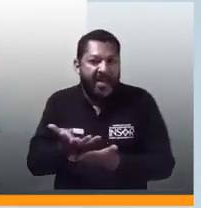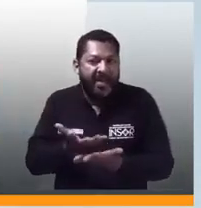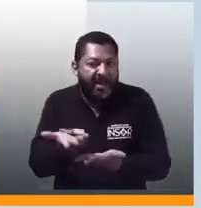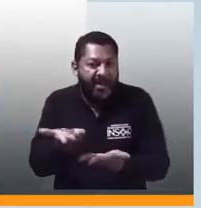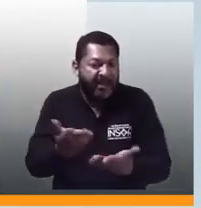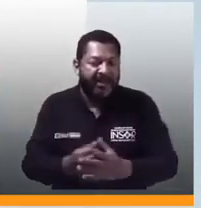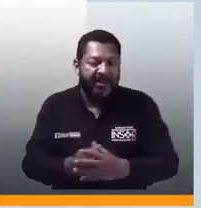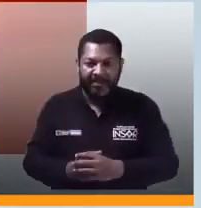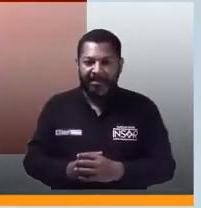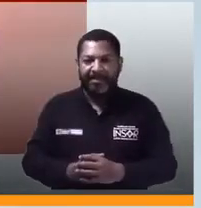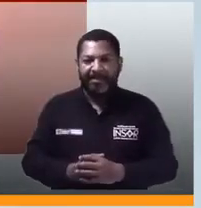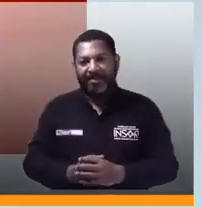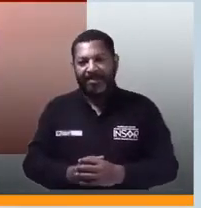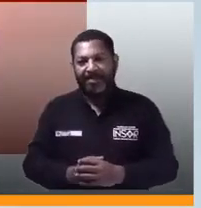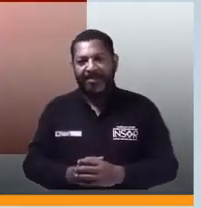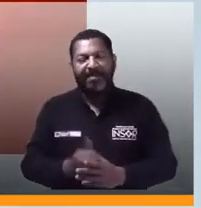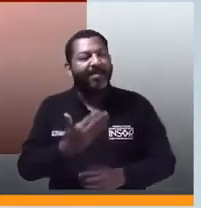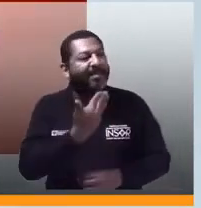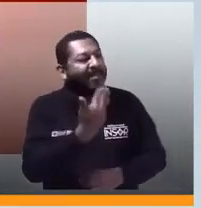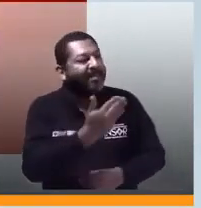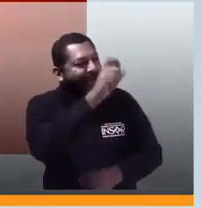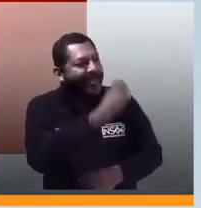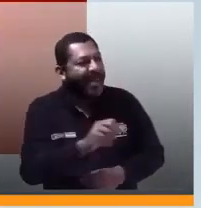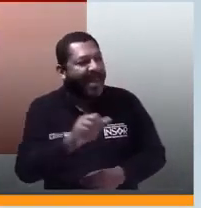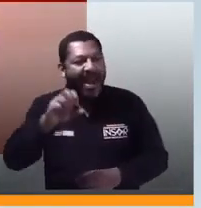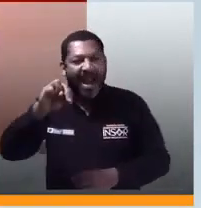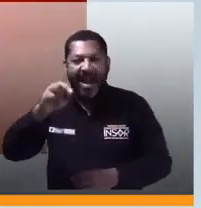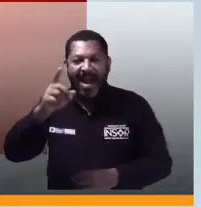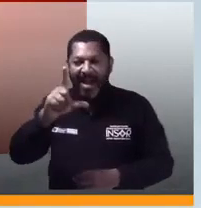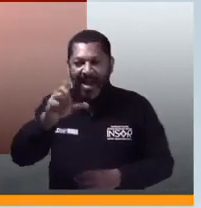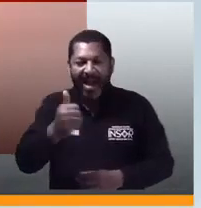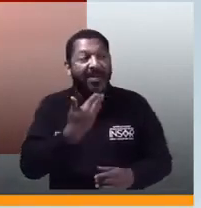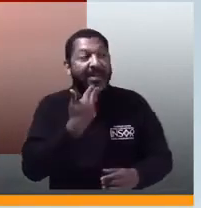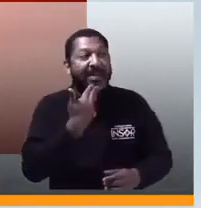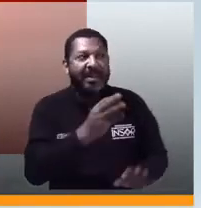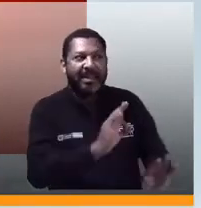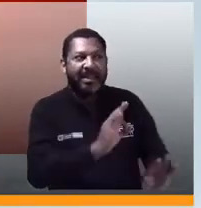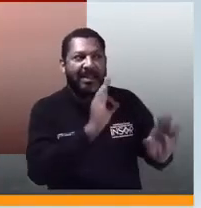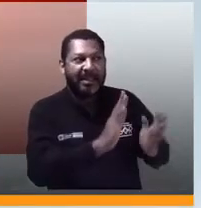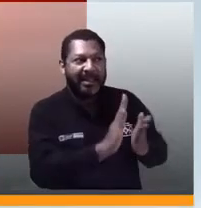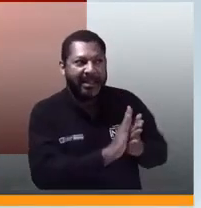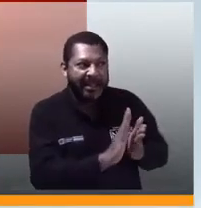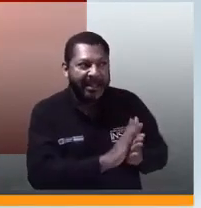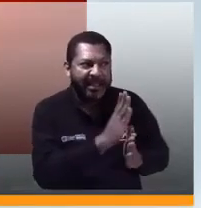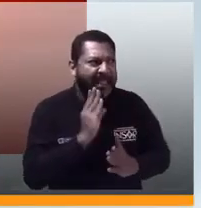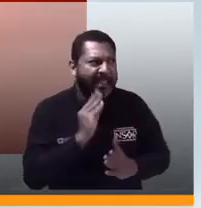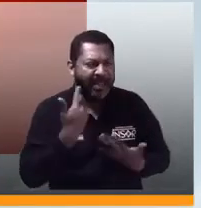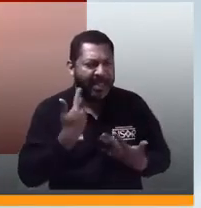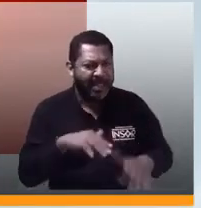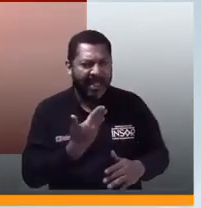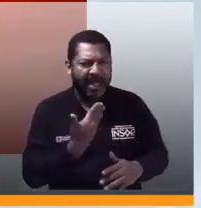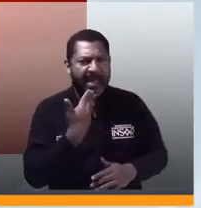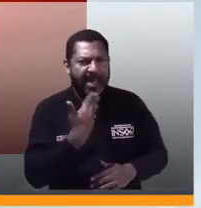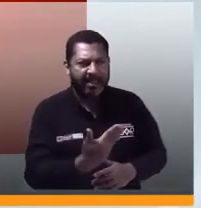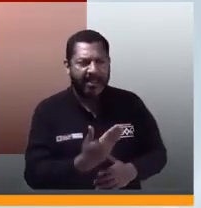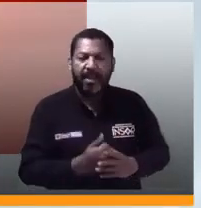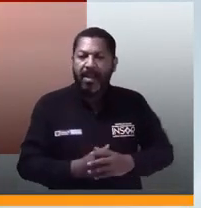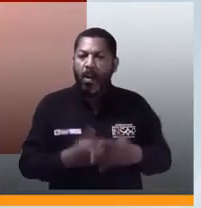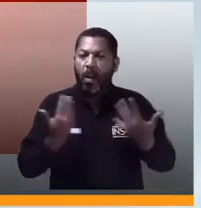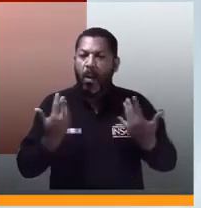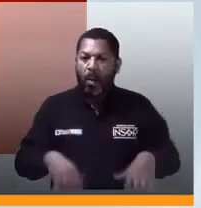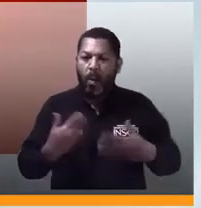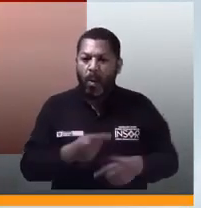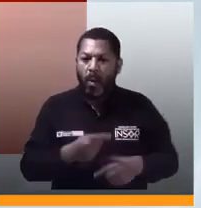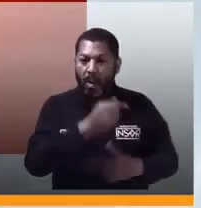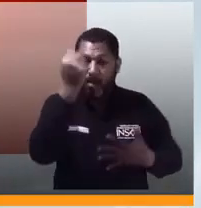Julia. Gracias, Ángela. Excelente tus aportes, la experiencia, y realmente es de mucha utilidad todos